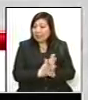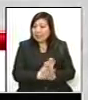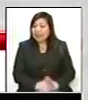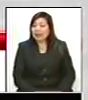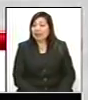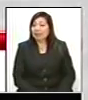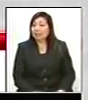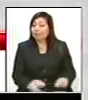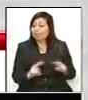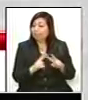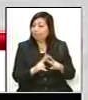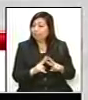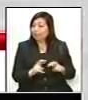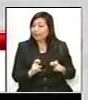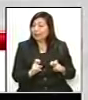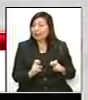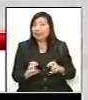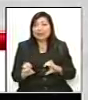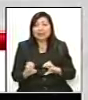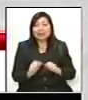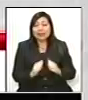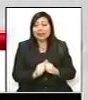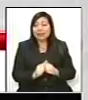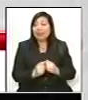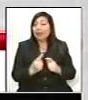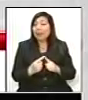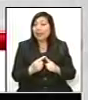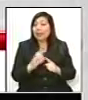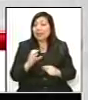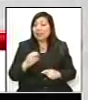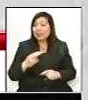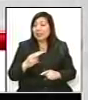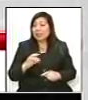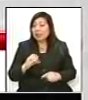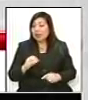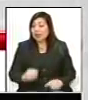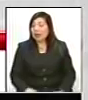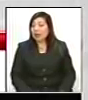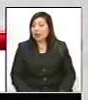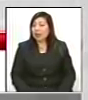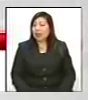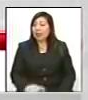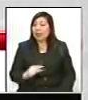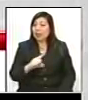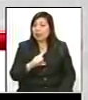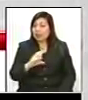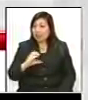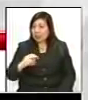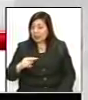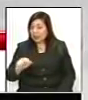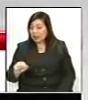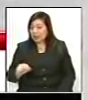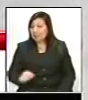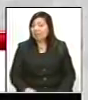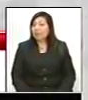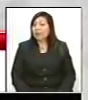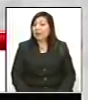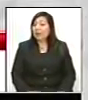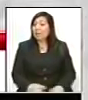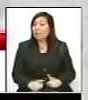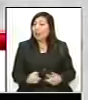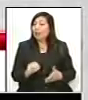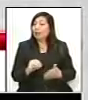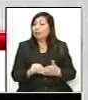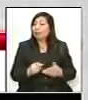el análisis se haya realizado sobre los distritos de Chinchao, Chaya y Umarí, y que la mención a